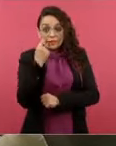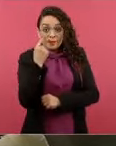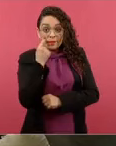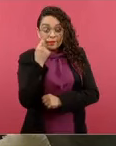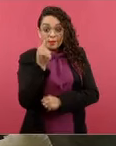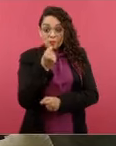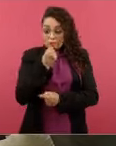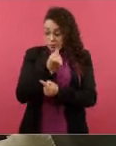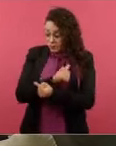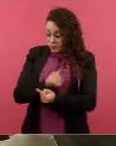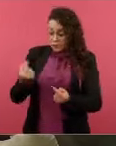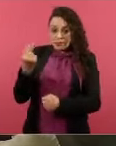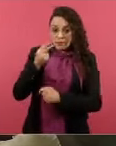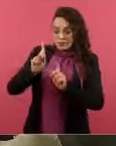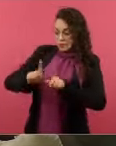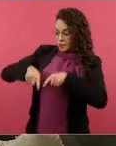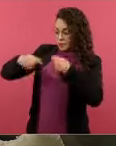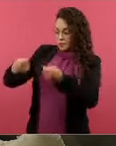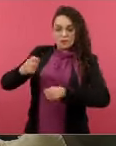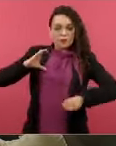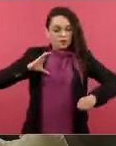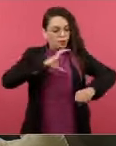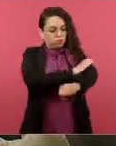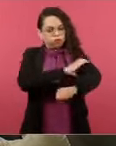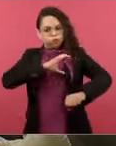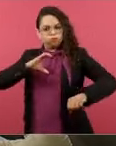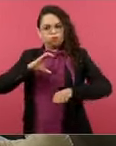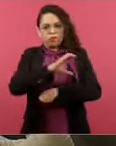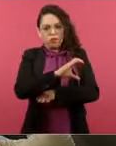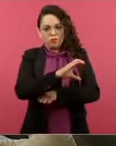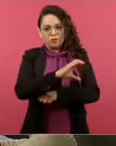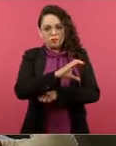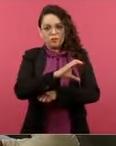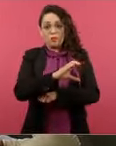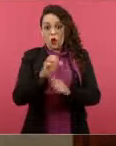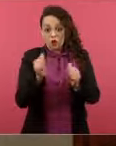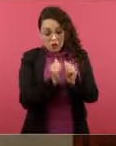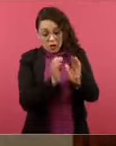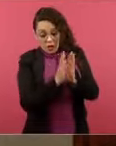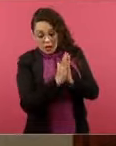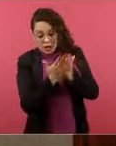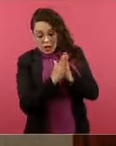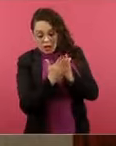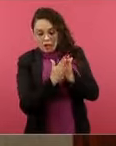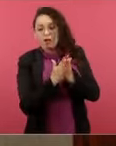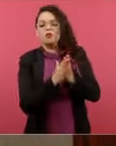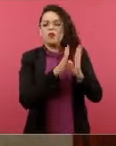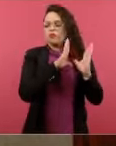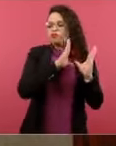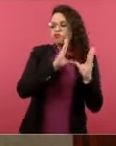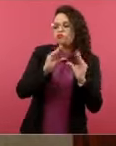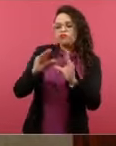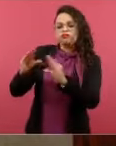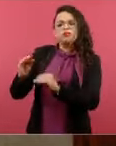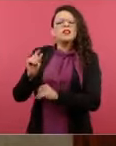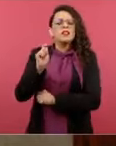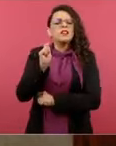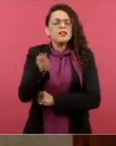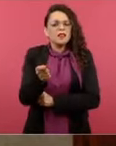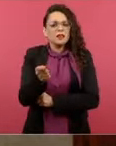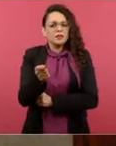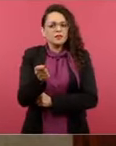porque a las niñas y a los niños se les enseña a través de este libro y sobre todo a través de la